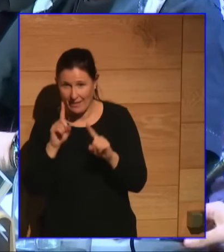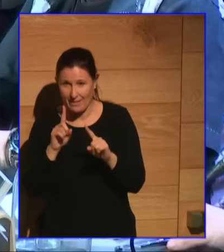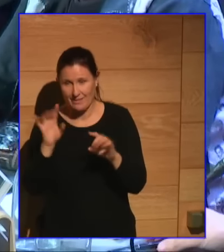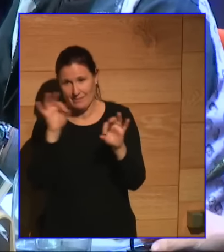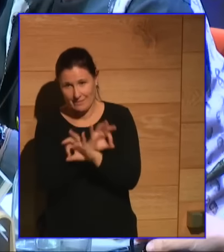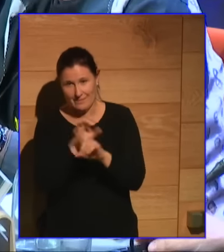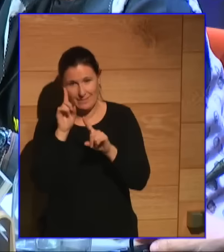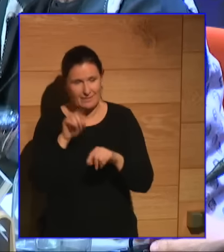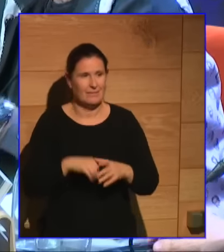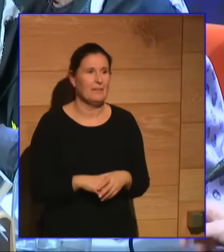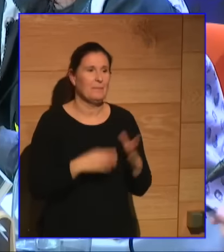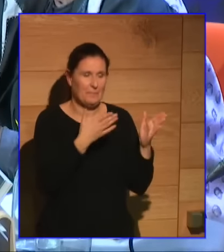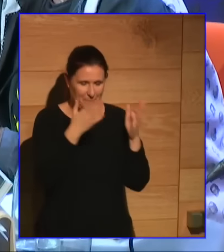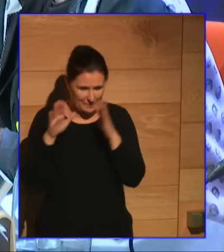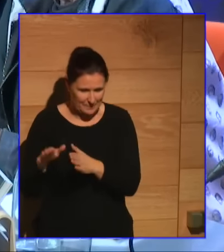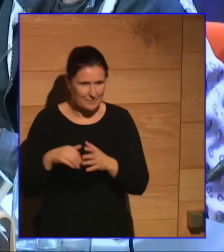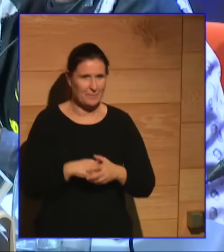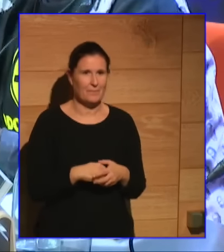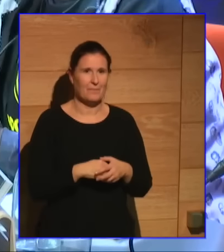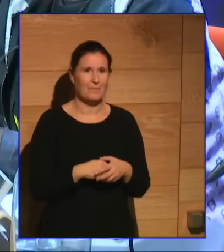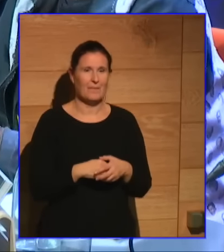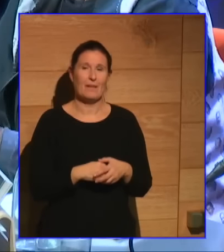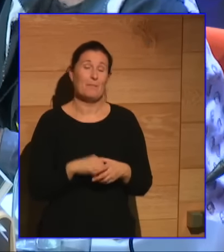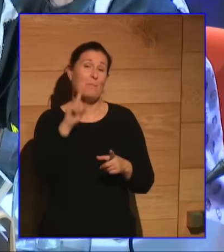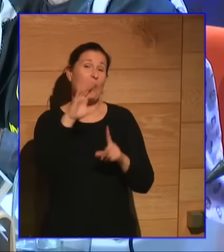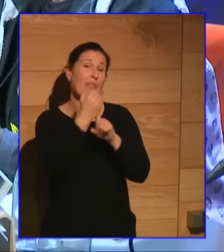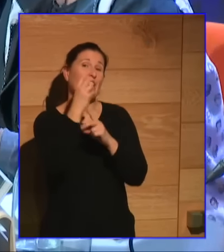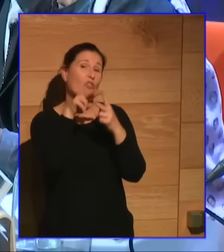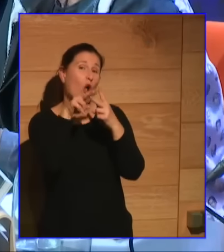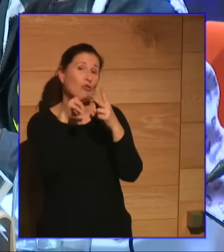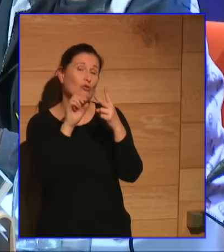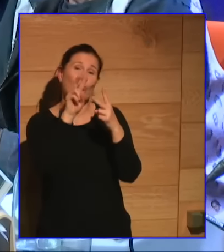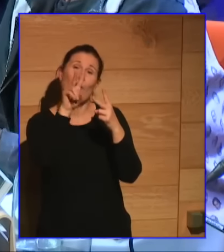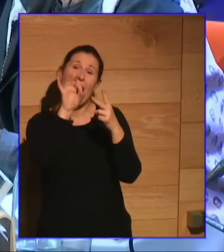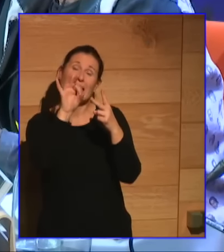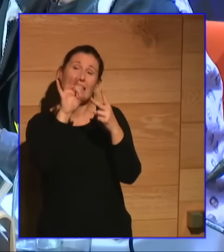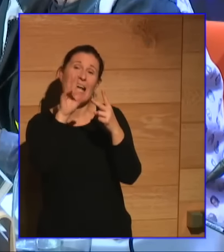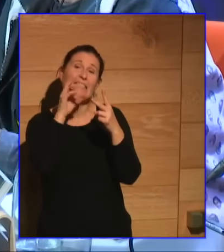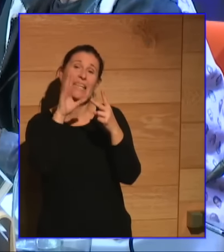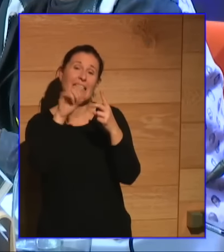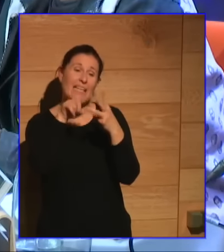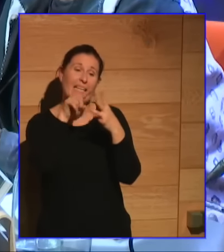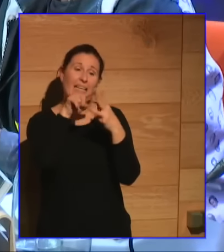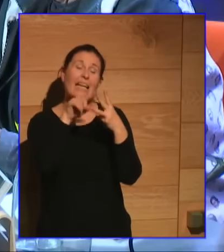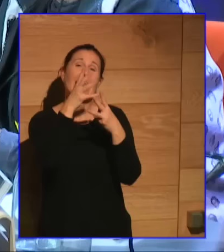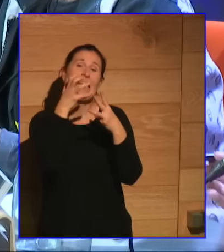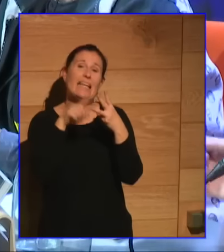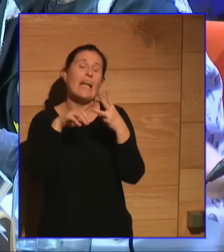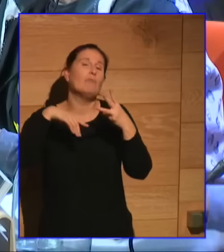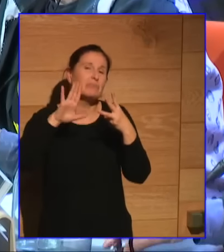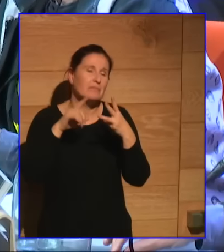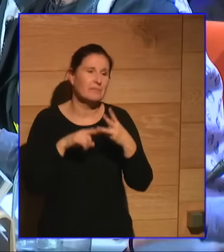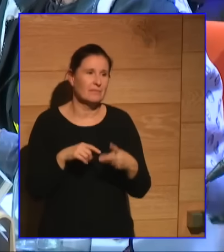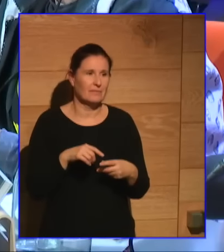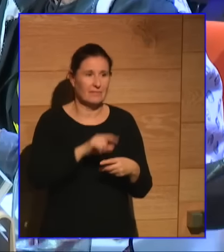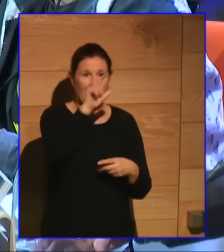La habitual precisión de cortesiana. Adelante, hoy, pero bueno. Hacerte dos. Claro. A la gente gana, búscale. A la gente